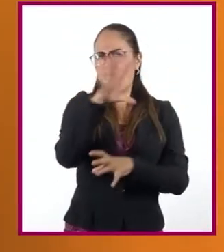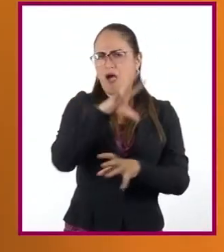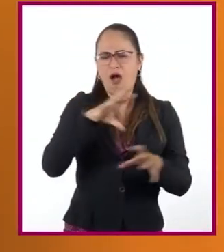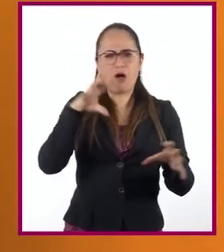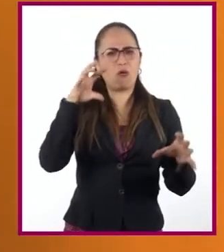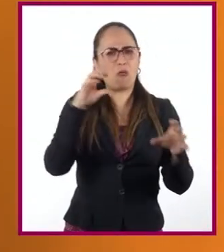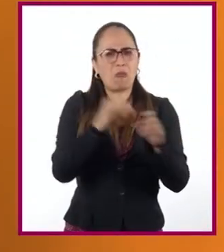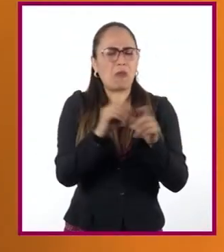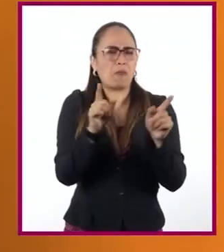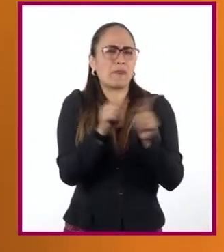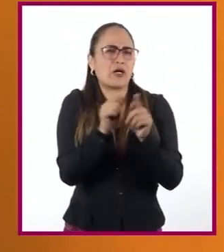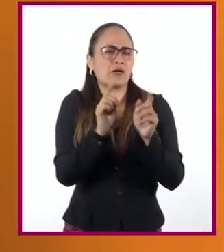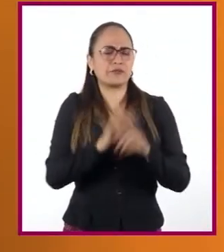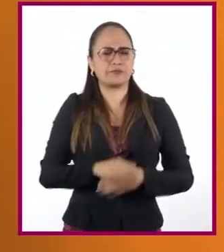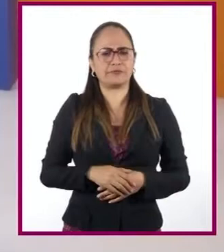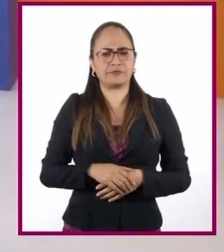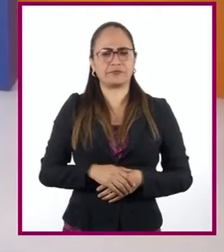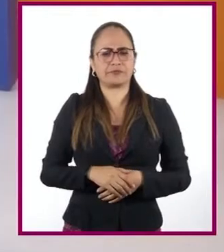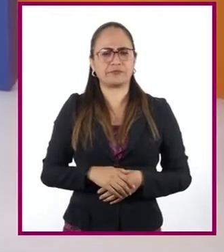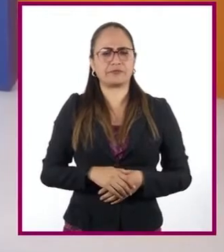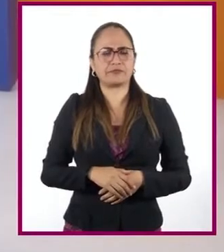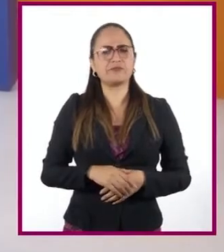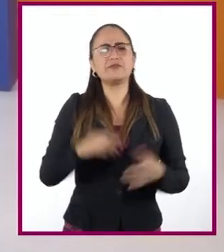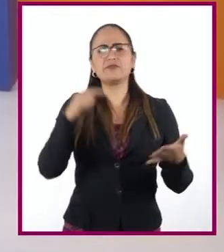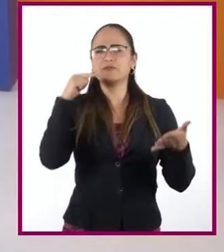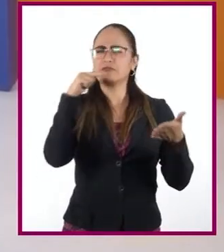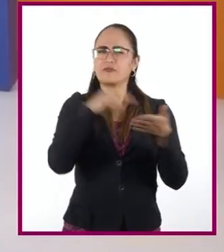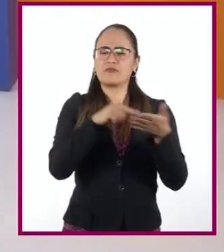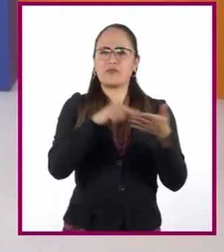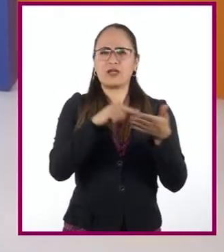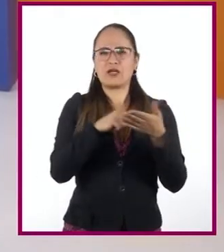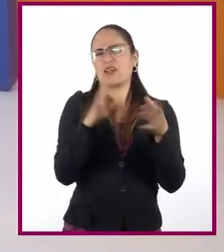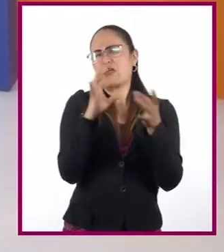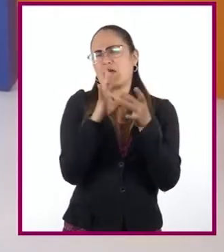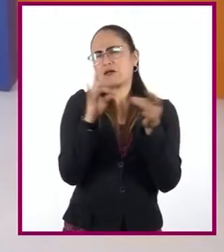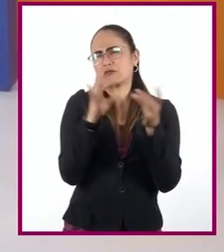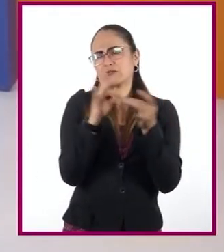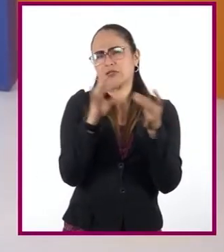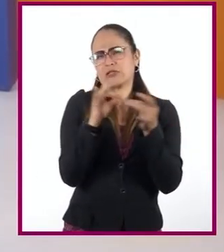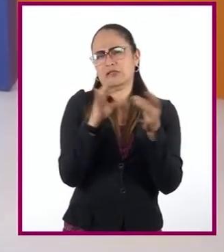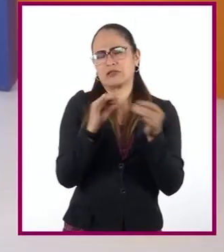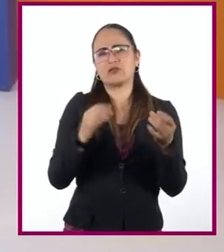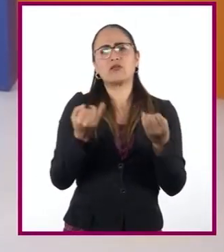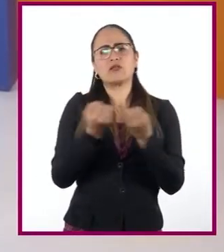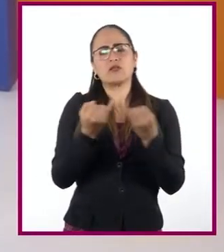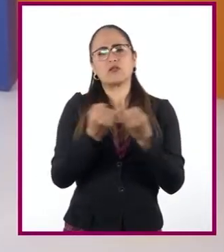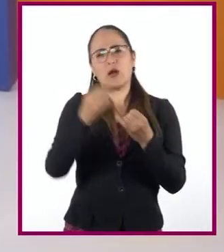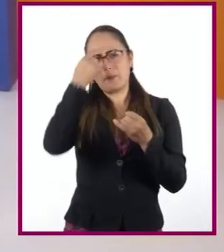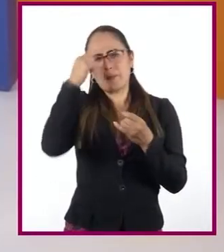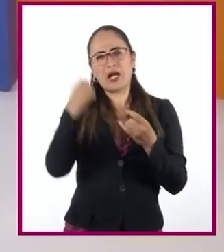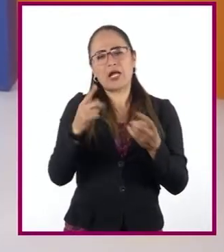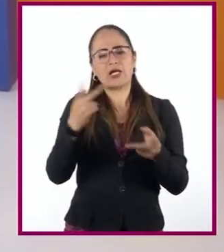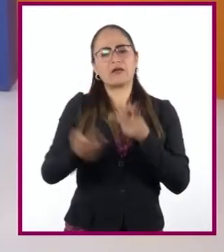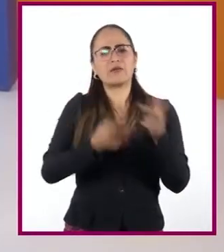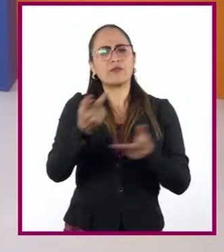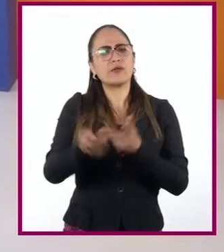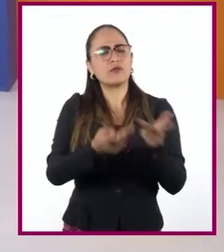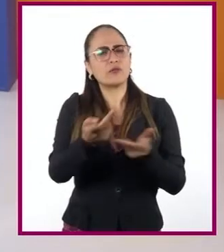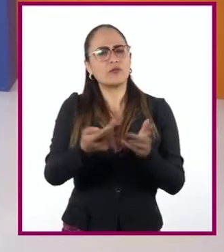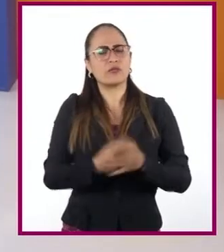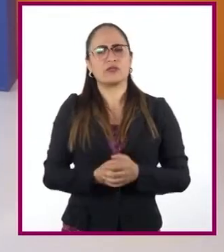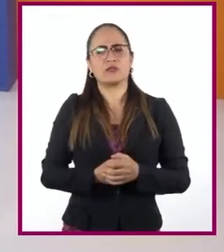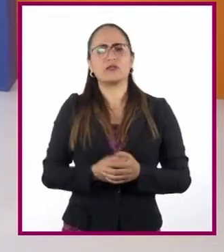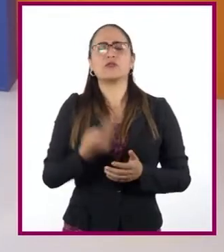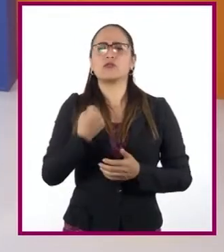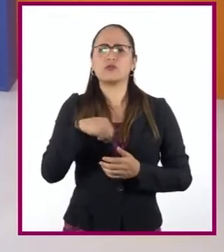general. Aquí incluye la justificación y el objetivo de la realización de la encuesta. Si tomamos